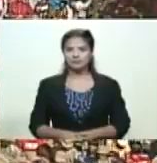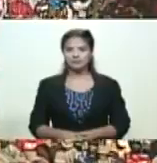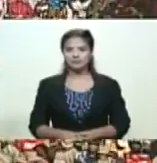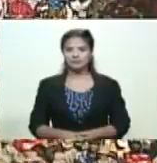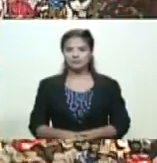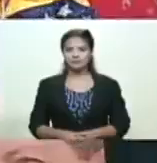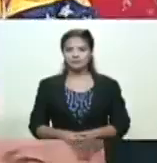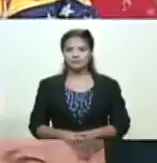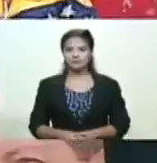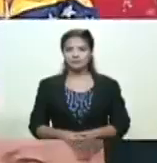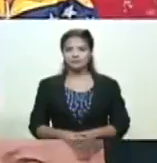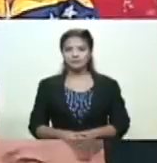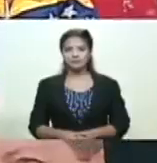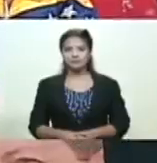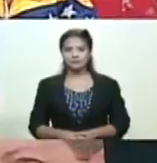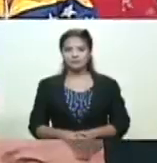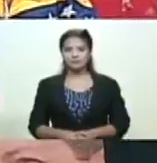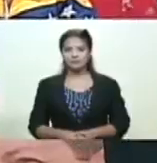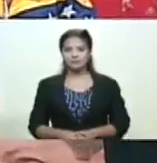Y es allí donde